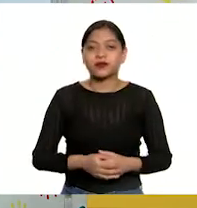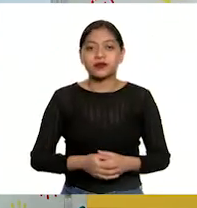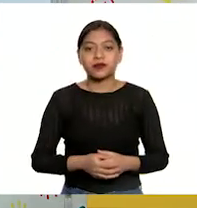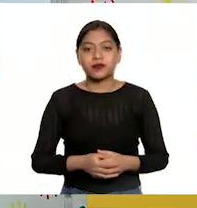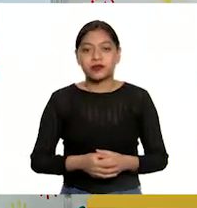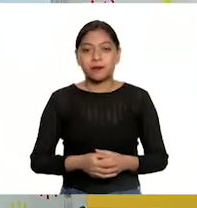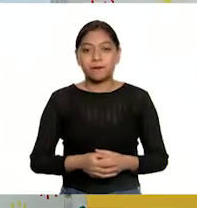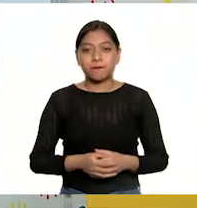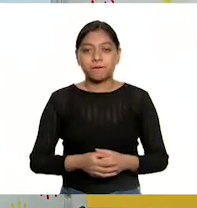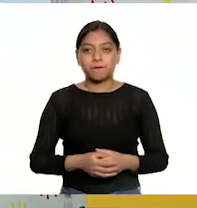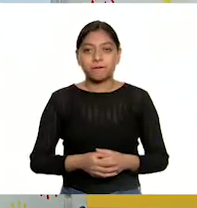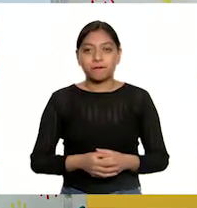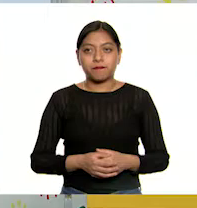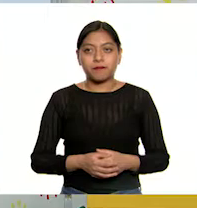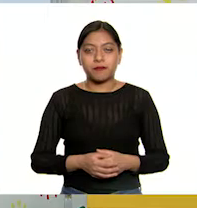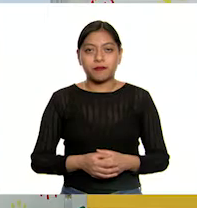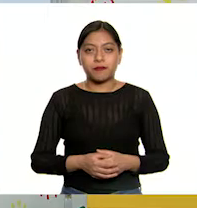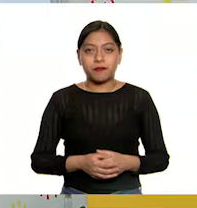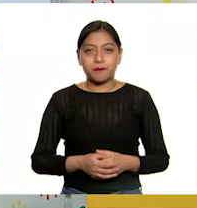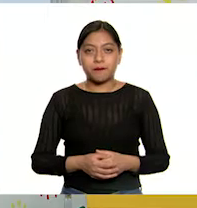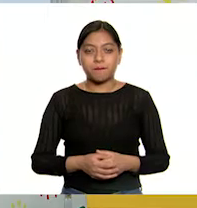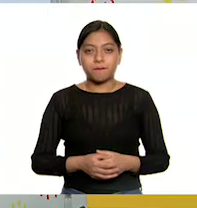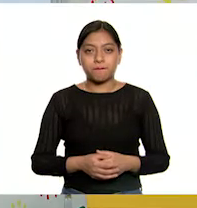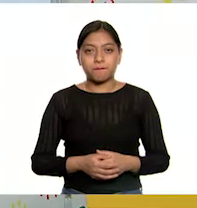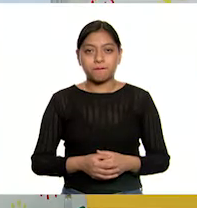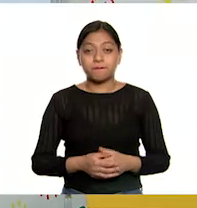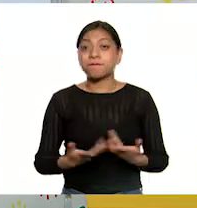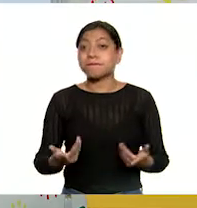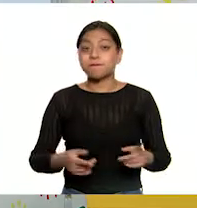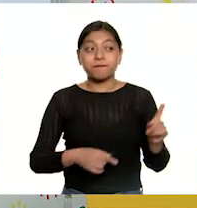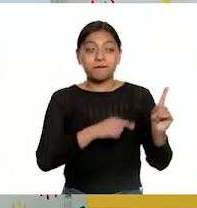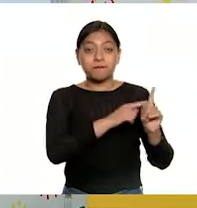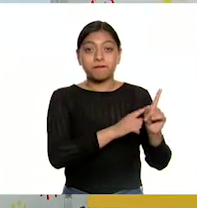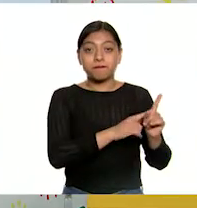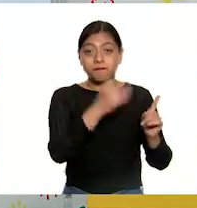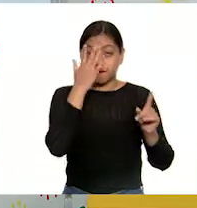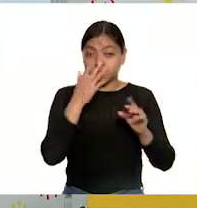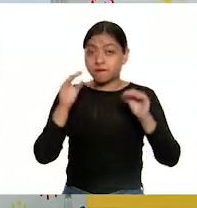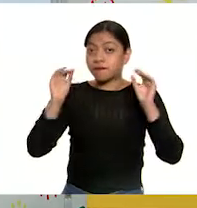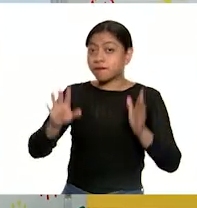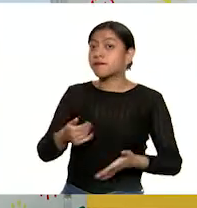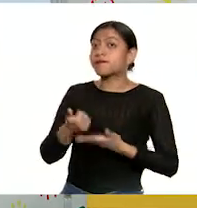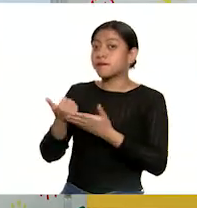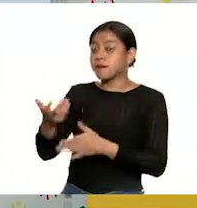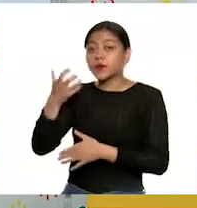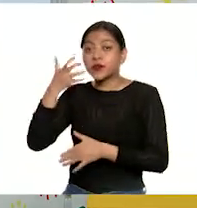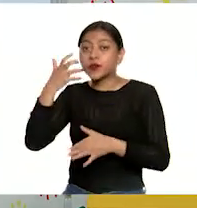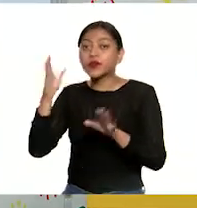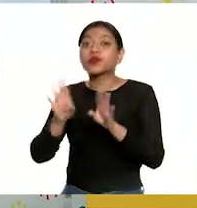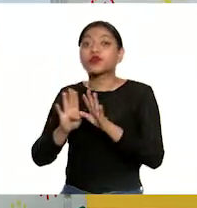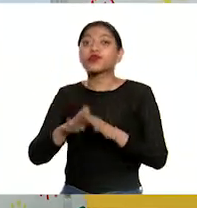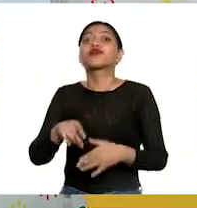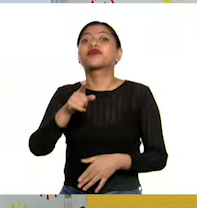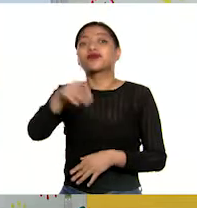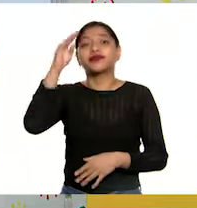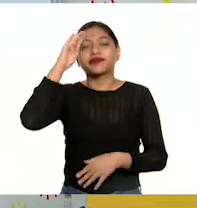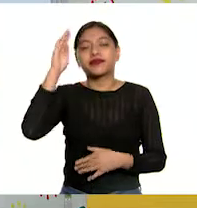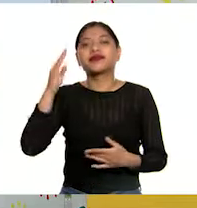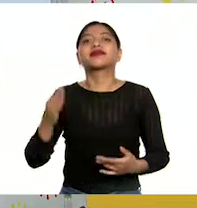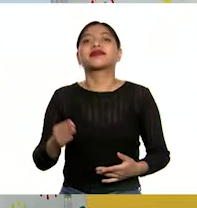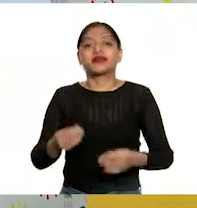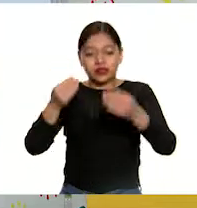¿qué será que hizo? ¿Qué será que A ver, hizo? niñas y niños, ustedes piensen en su casita. Ya sé, lo